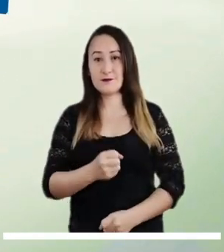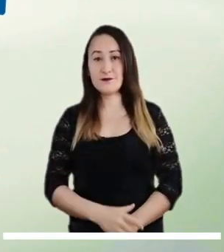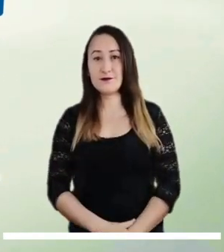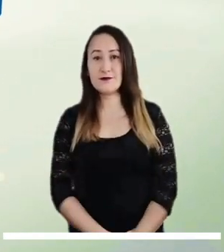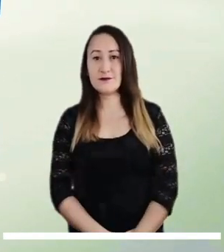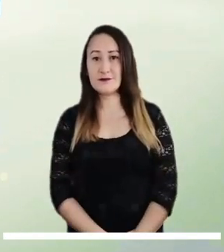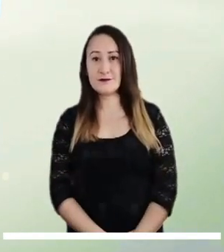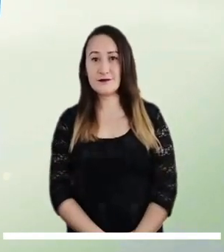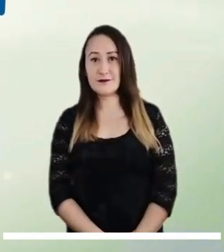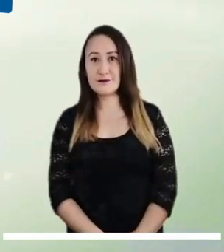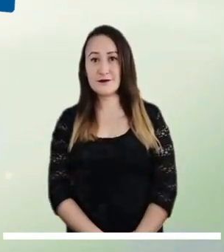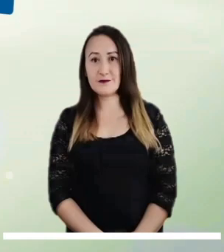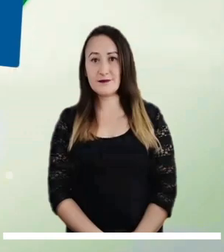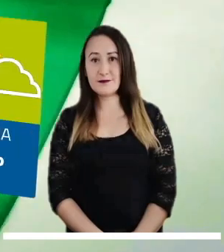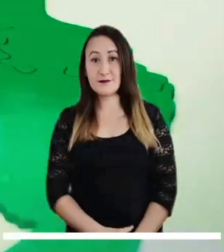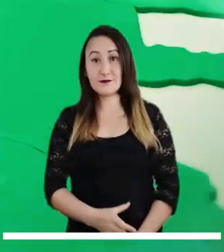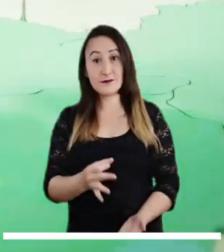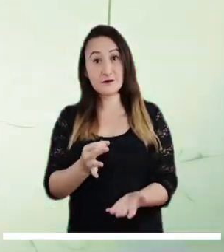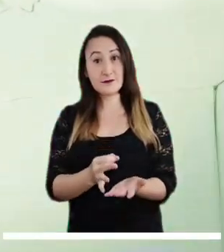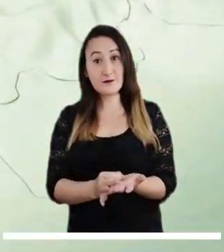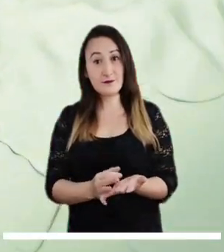Vaupés.